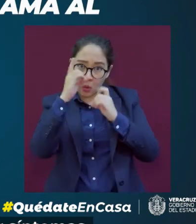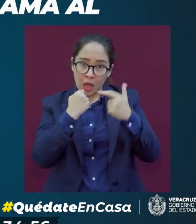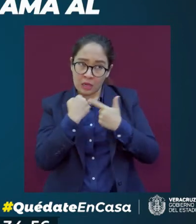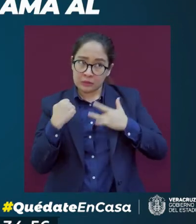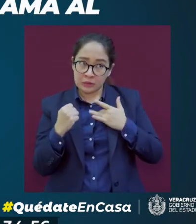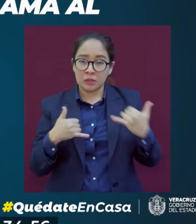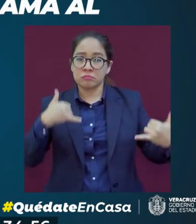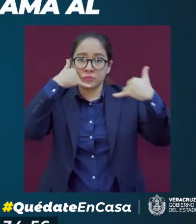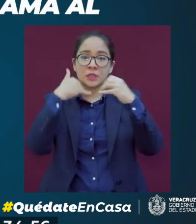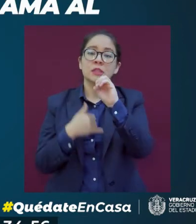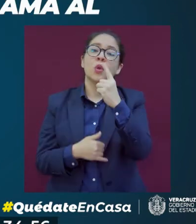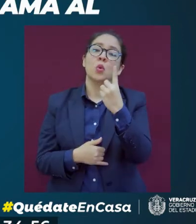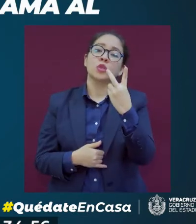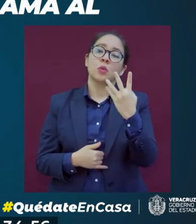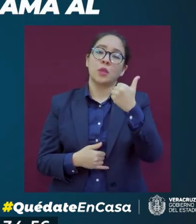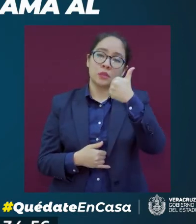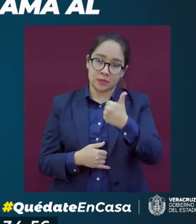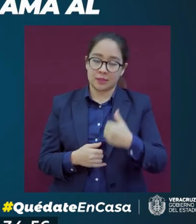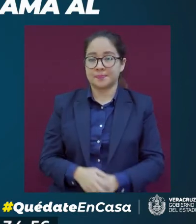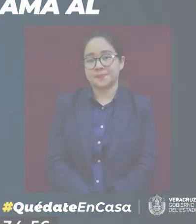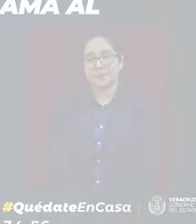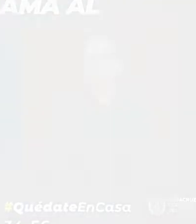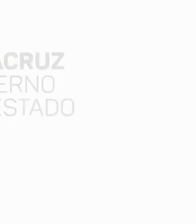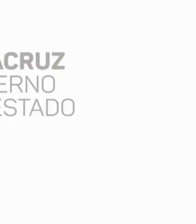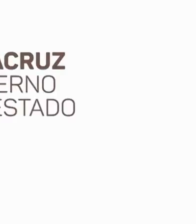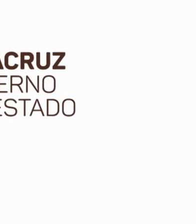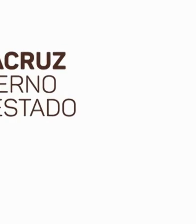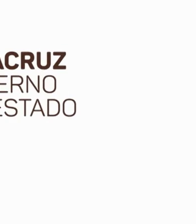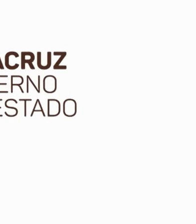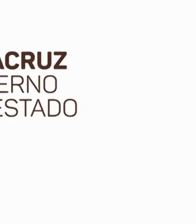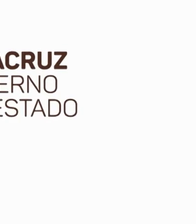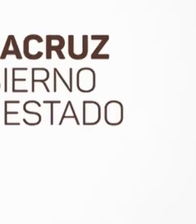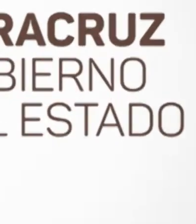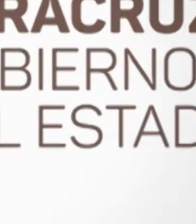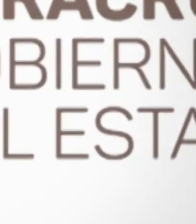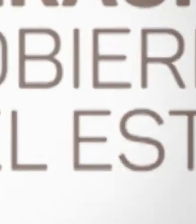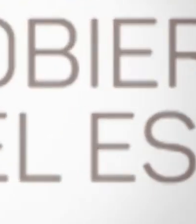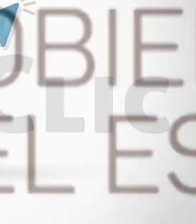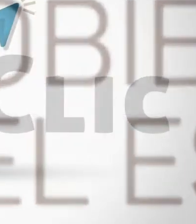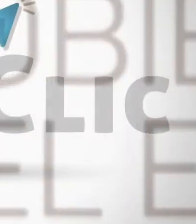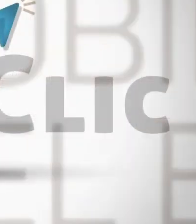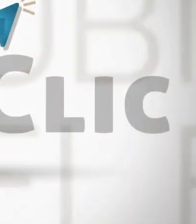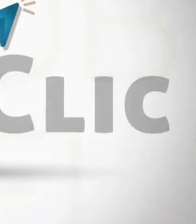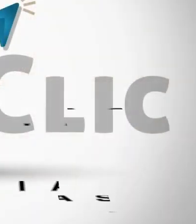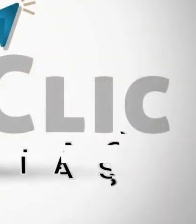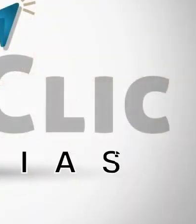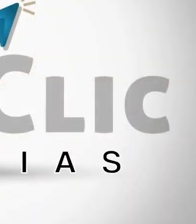síntomas, llama al 800-0123-456. Veracruz. Gobierno del Estado.